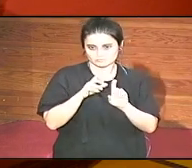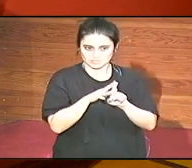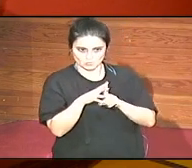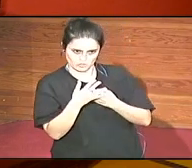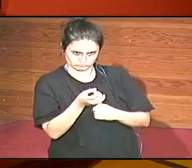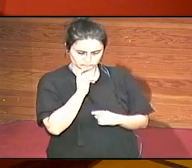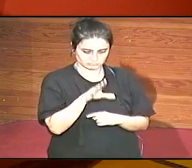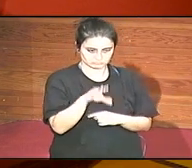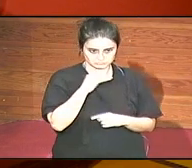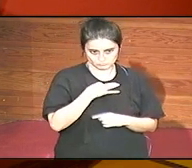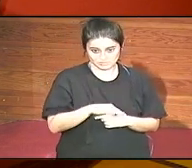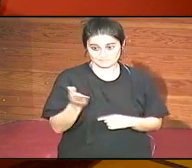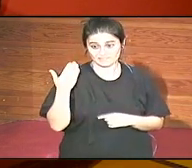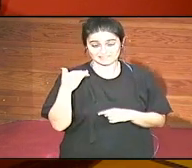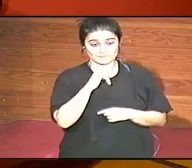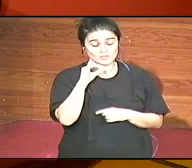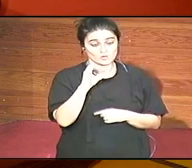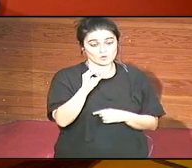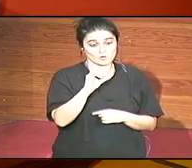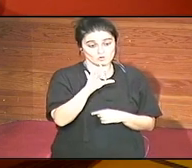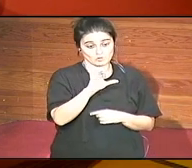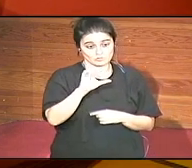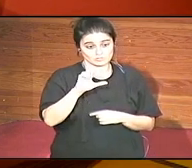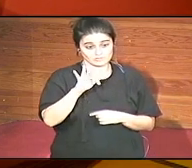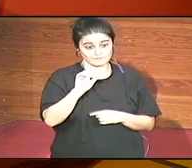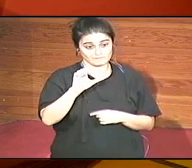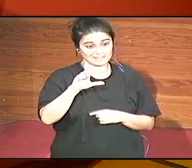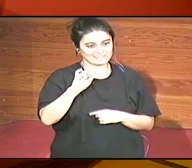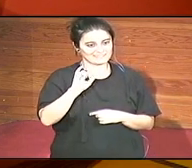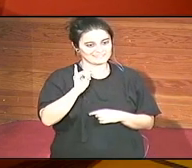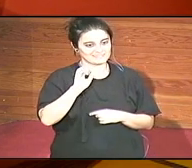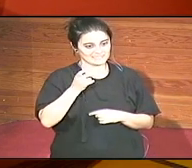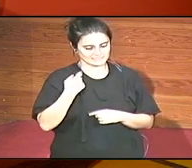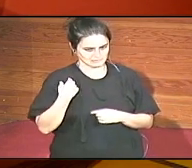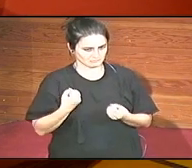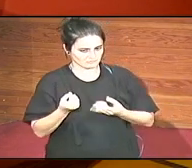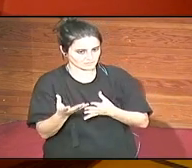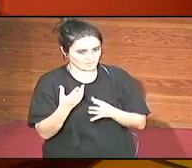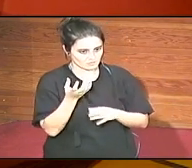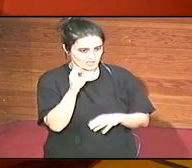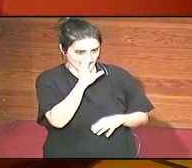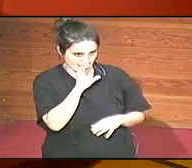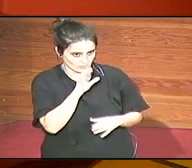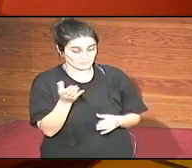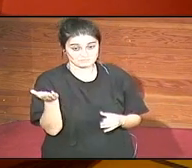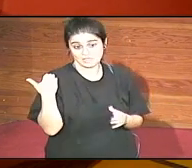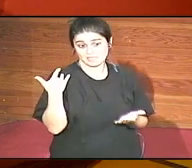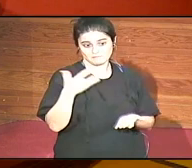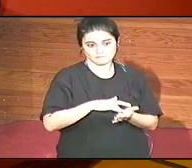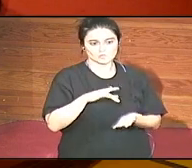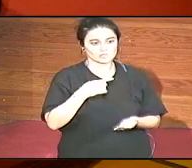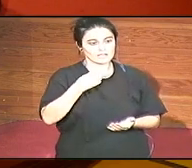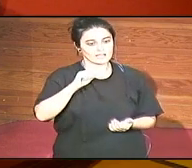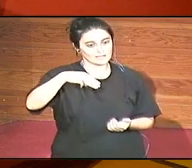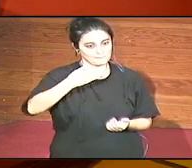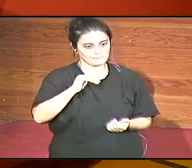contaba a jose felix una anécdota yo estuve en gambia hace hace poco con una dando unas clases son las